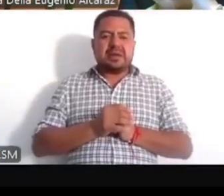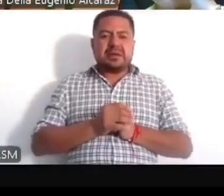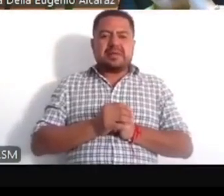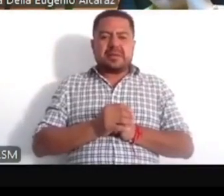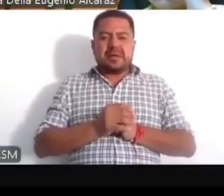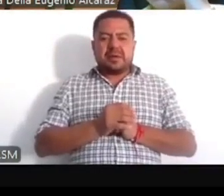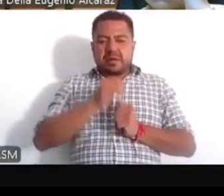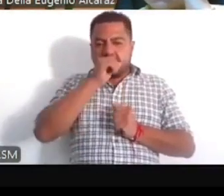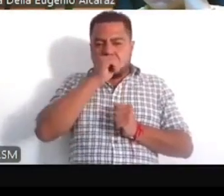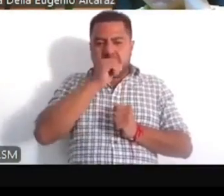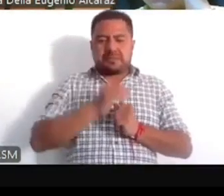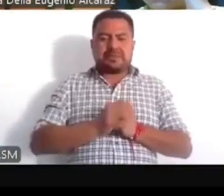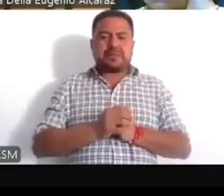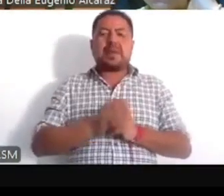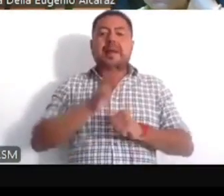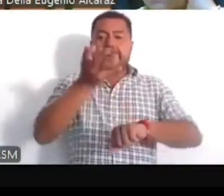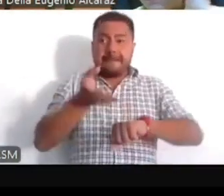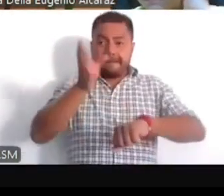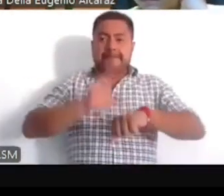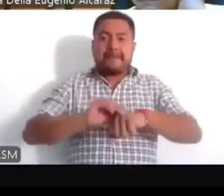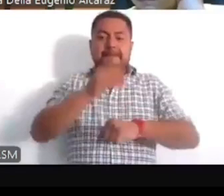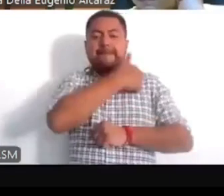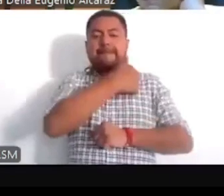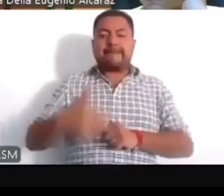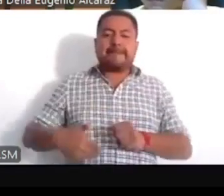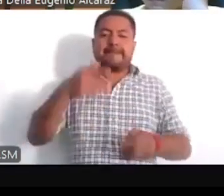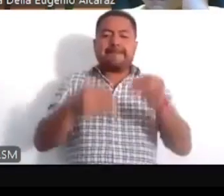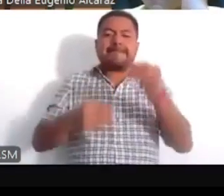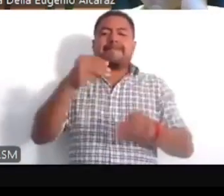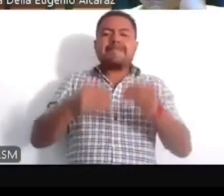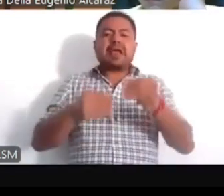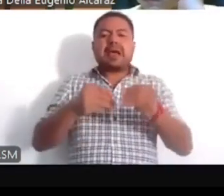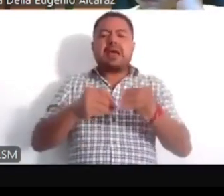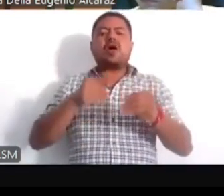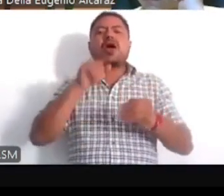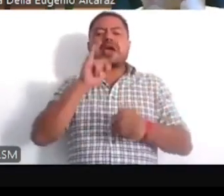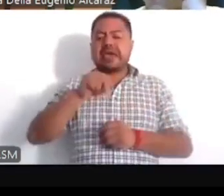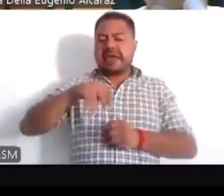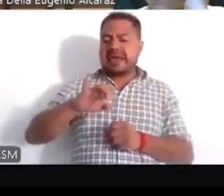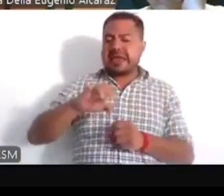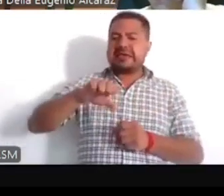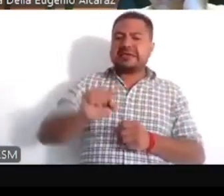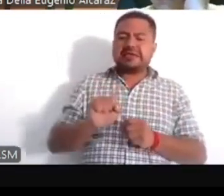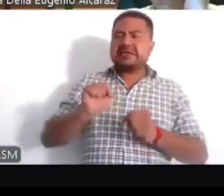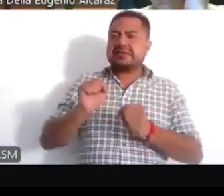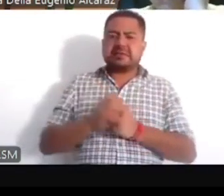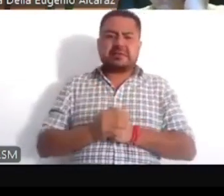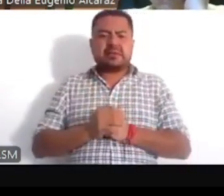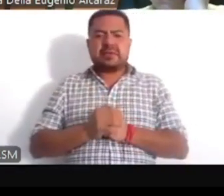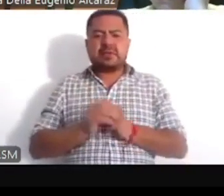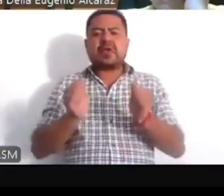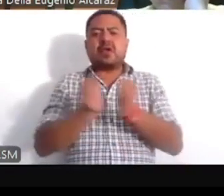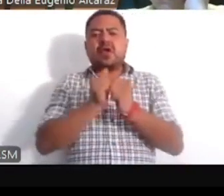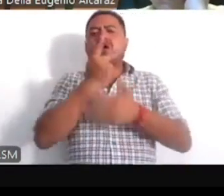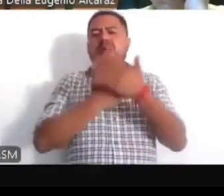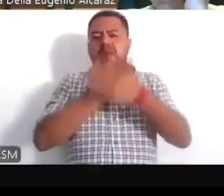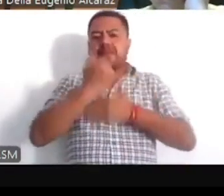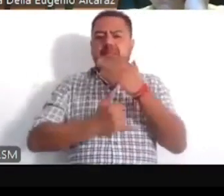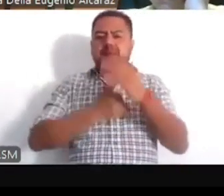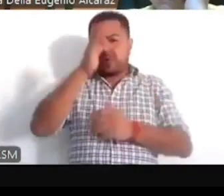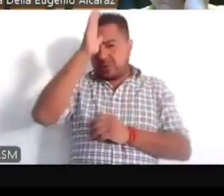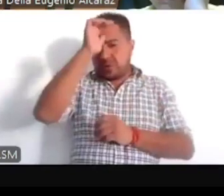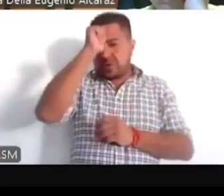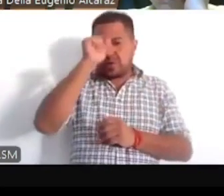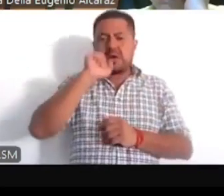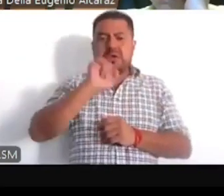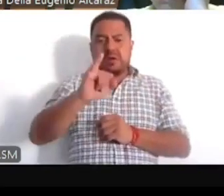favor con su autorización magistrada presidenta magistrado José Inés betancur Salgado con el